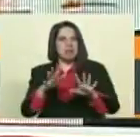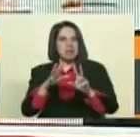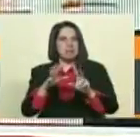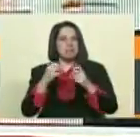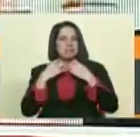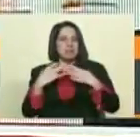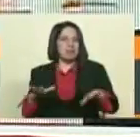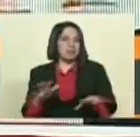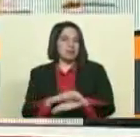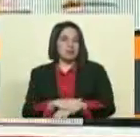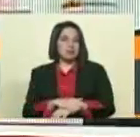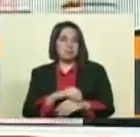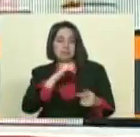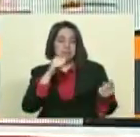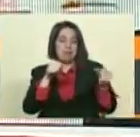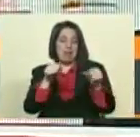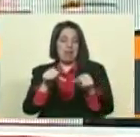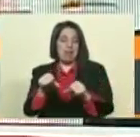Descomposición,